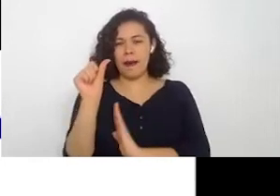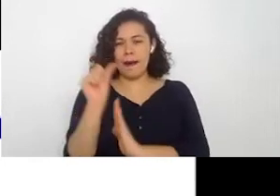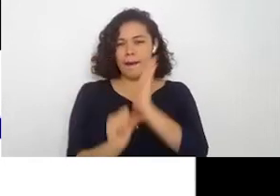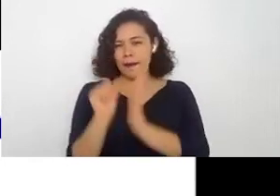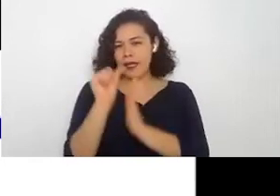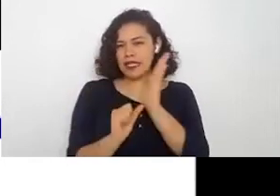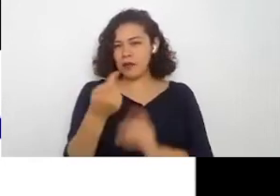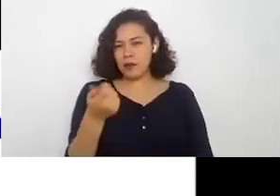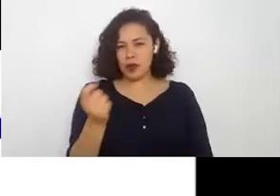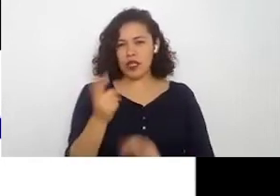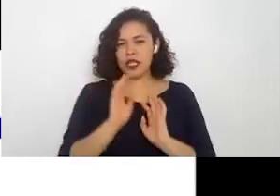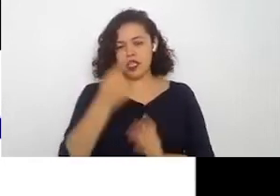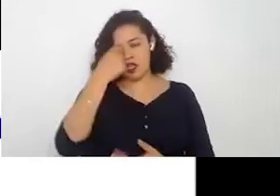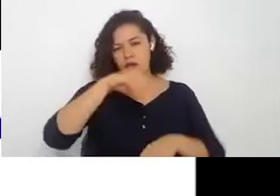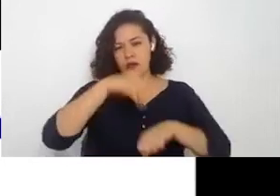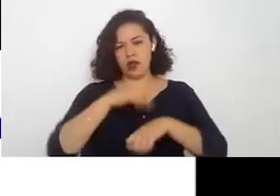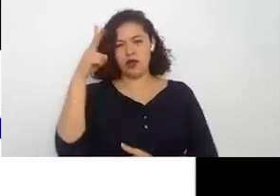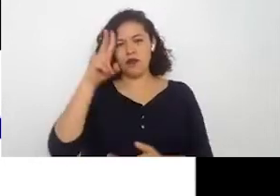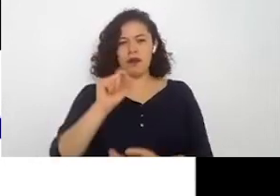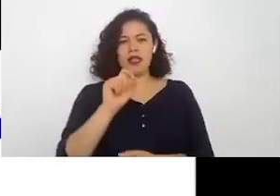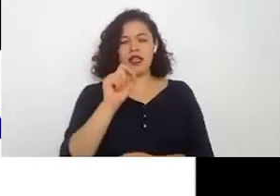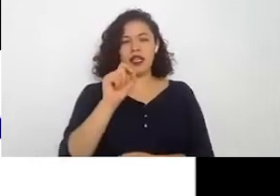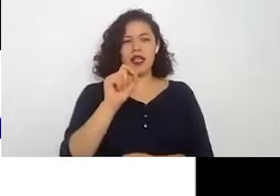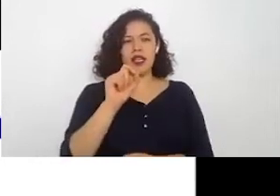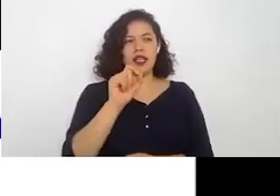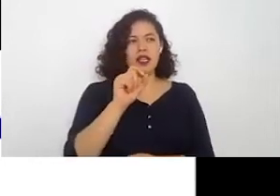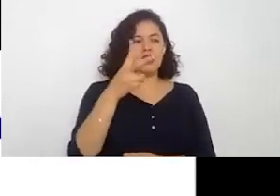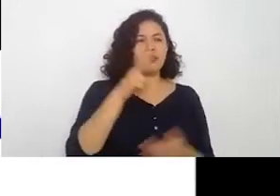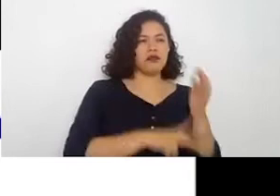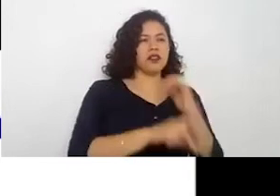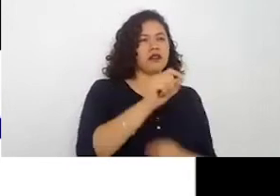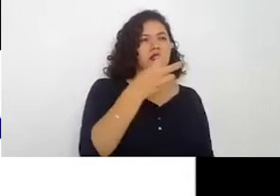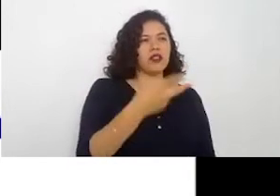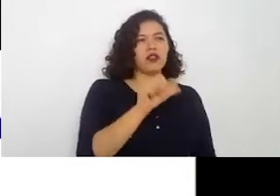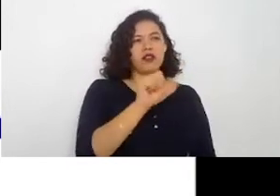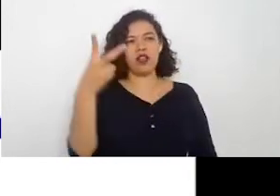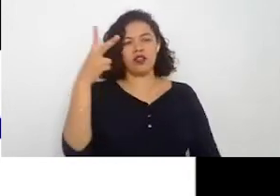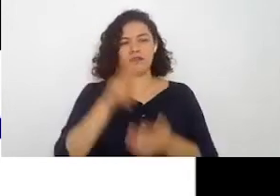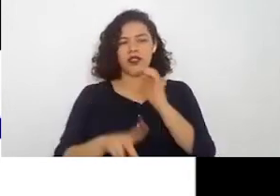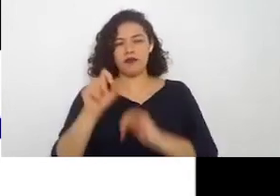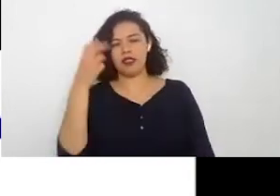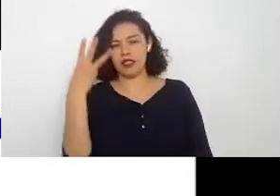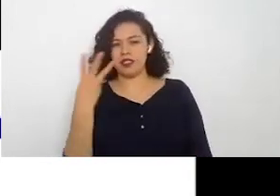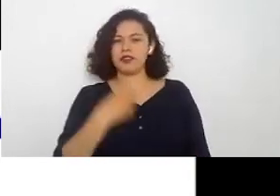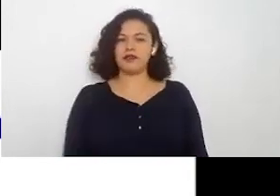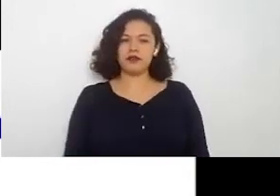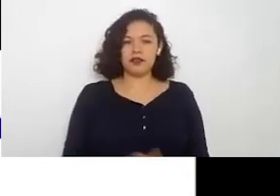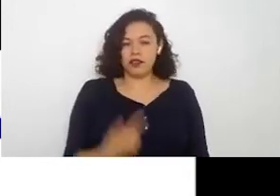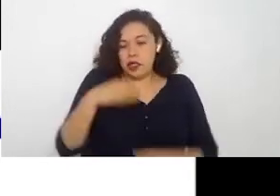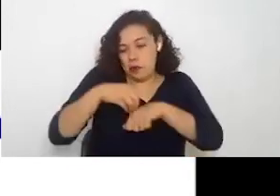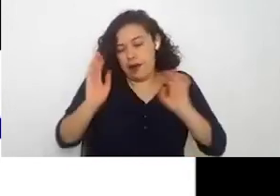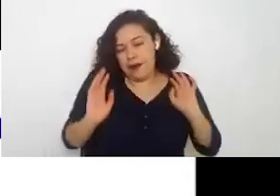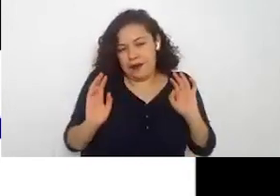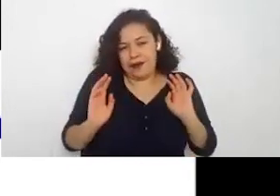para 2023, 2022, 2023, ¿verdad? Pero después de haber pasado por este proceso